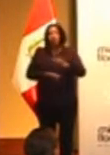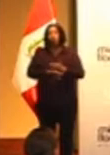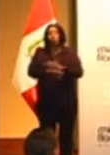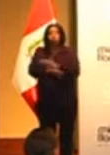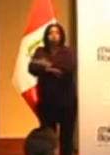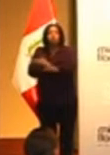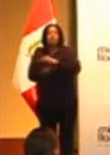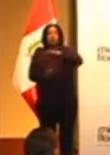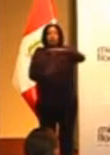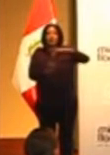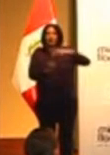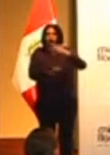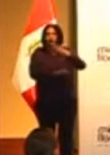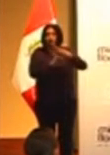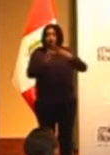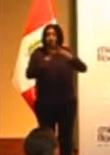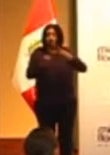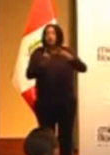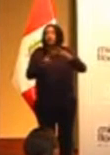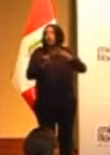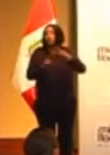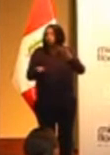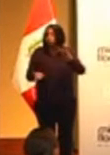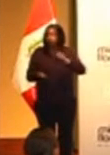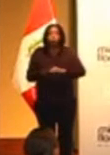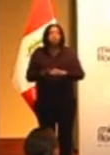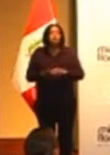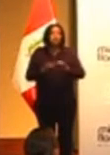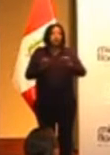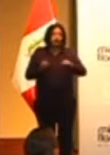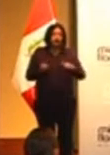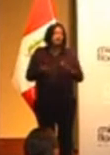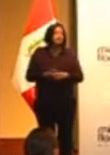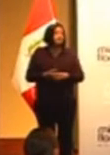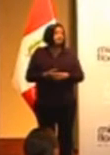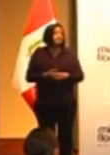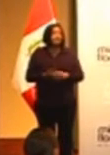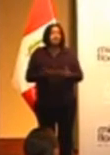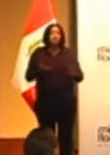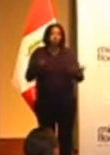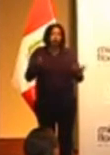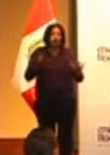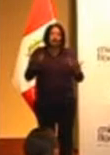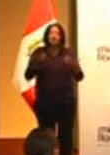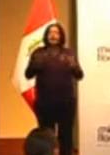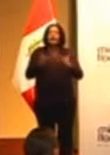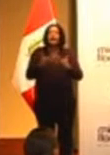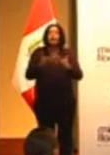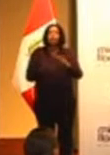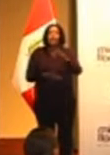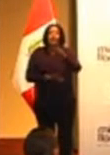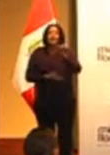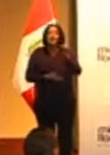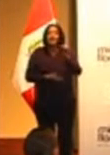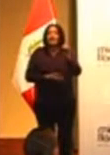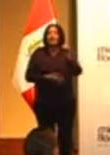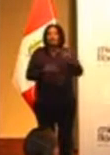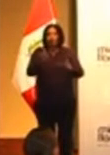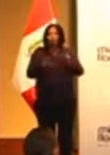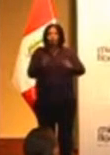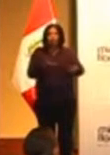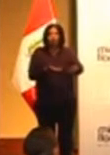ambiental, y dos, el hecho de poder haber integrado a 30 recicladores de la